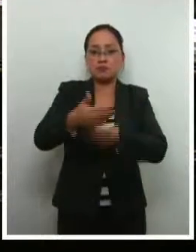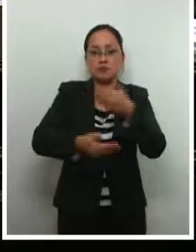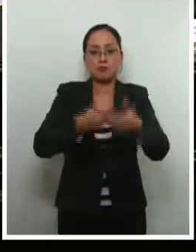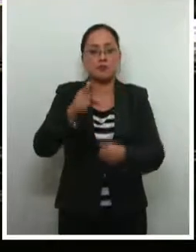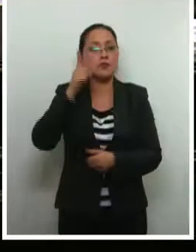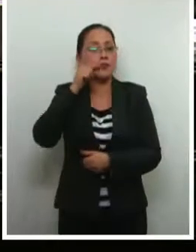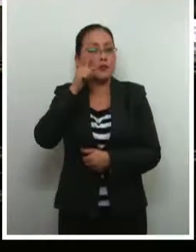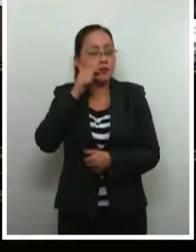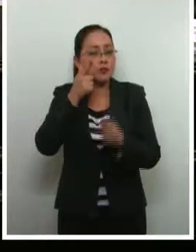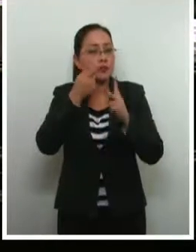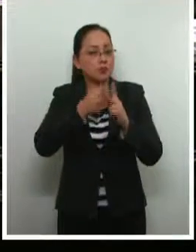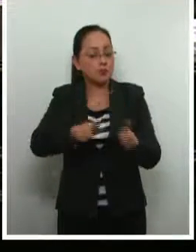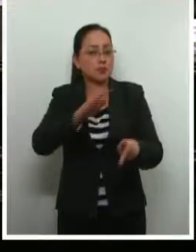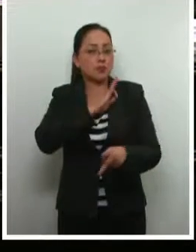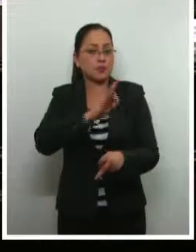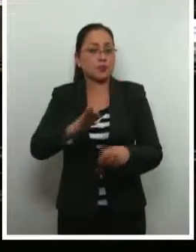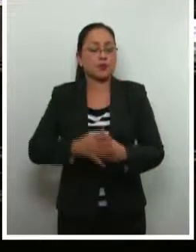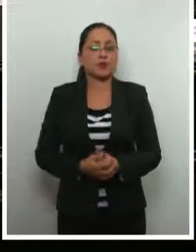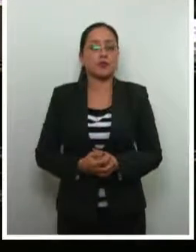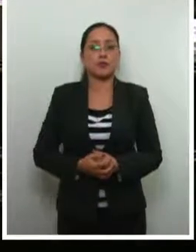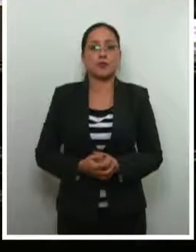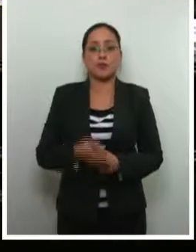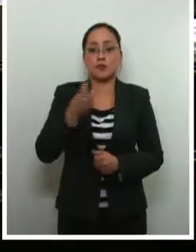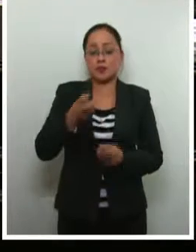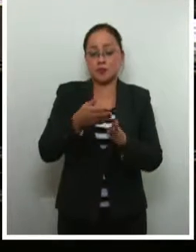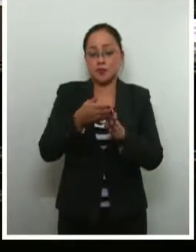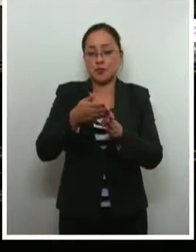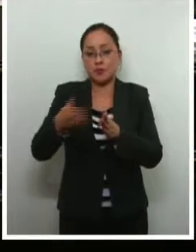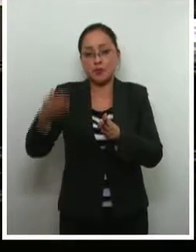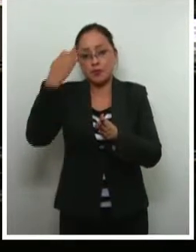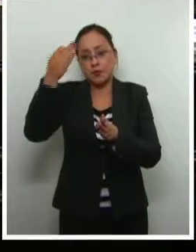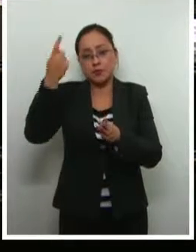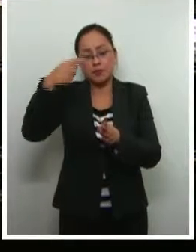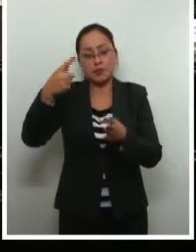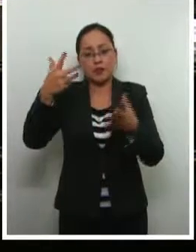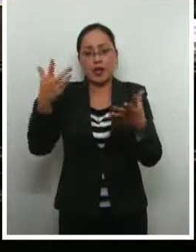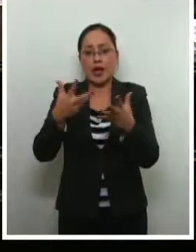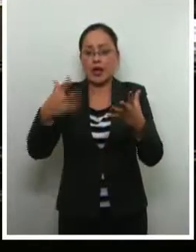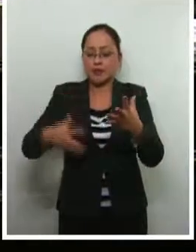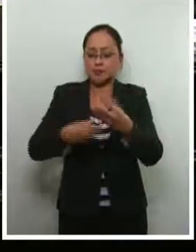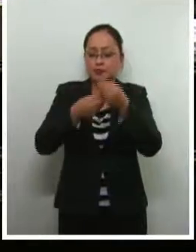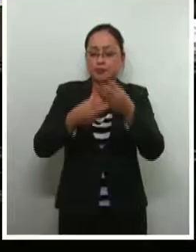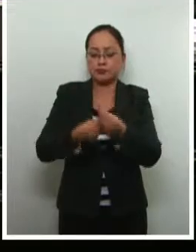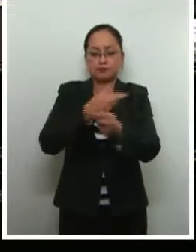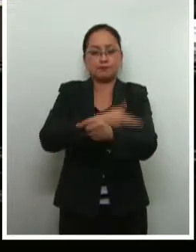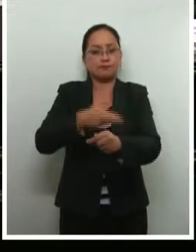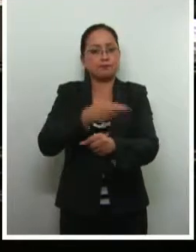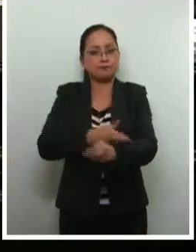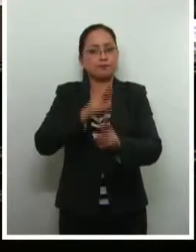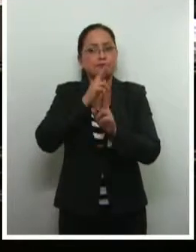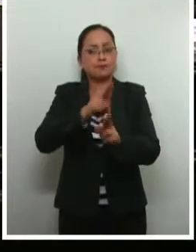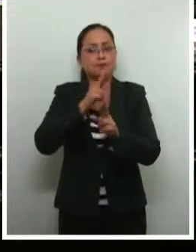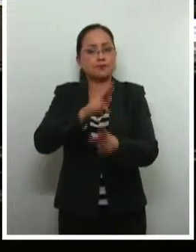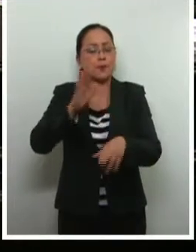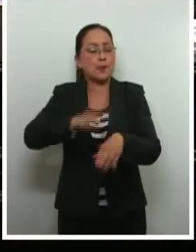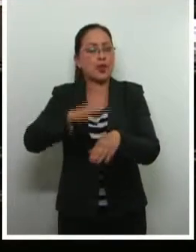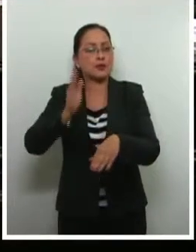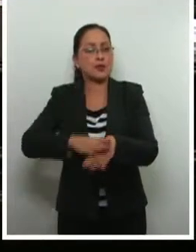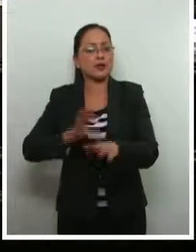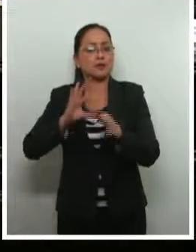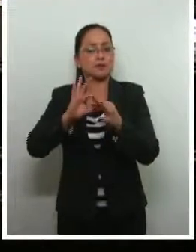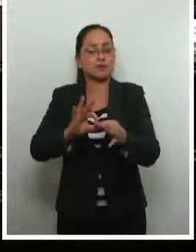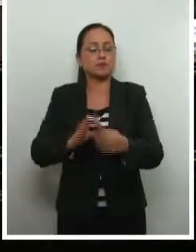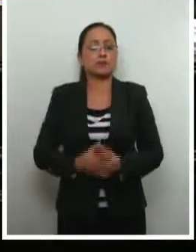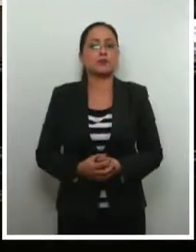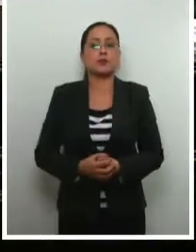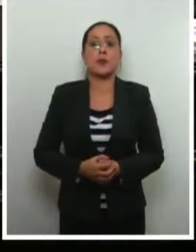de mañana y aprovechar este tiempo para ir desahogándolas con mayor oportunidad. Y